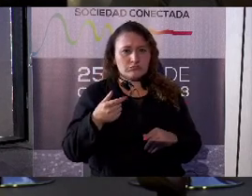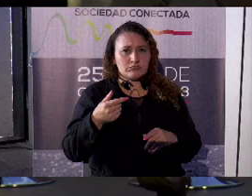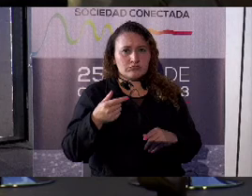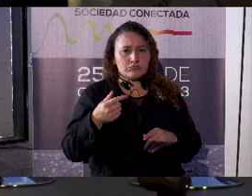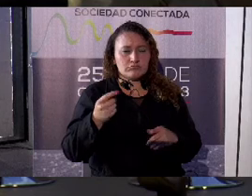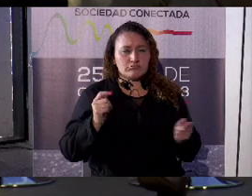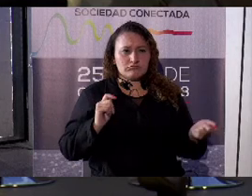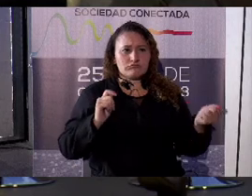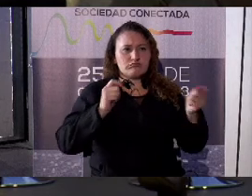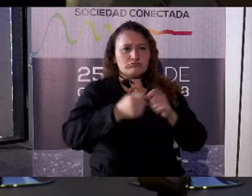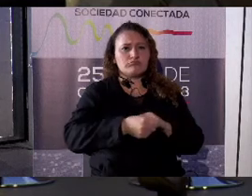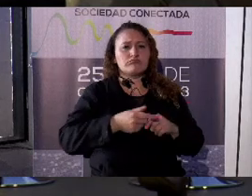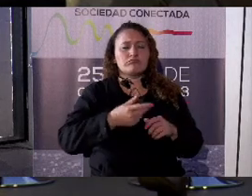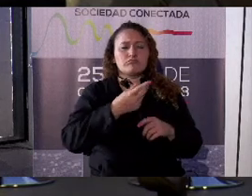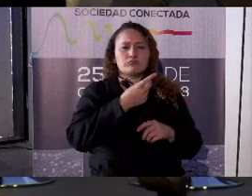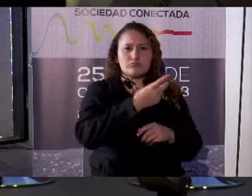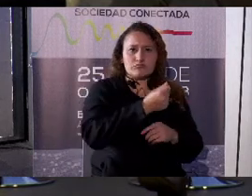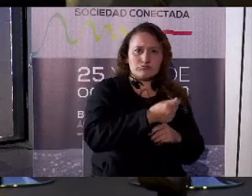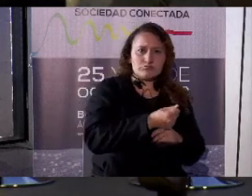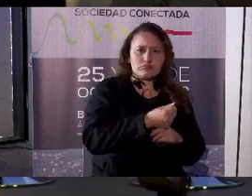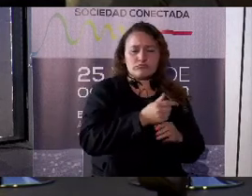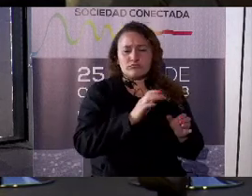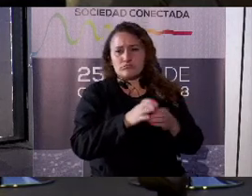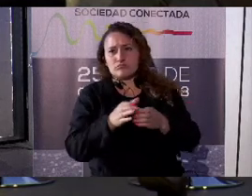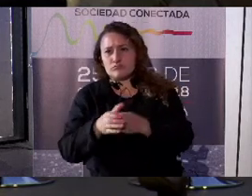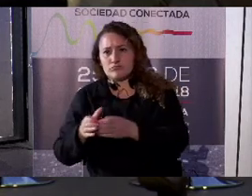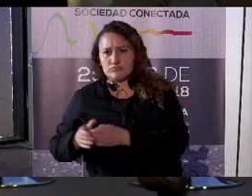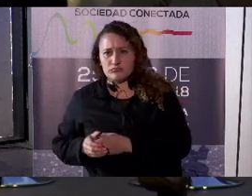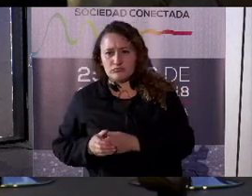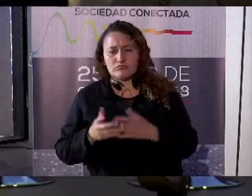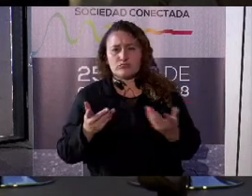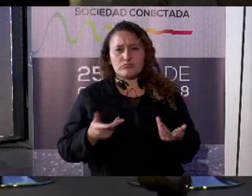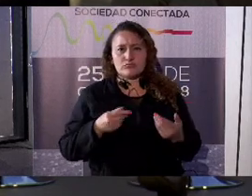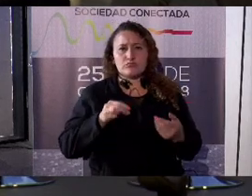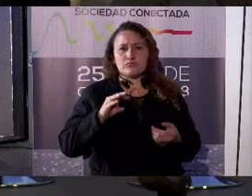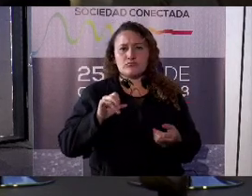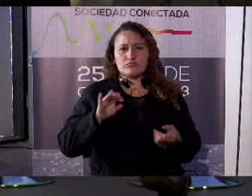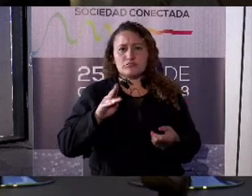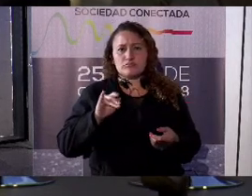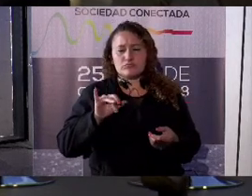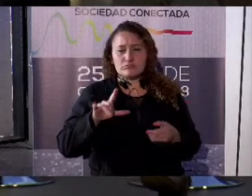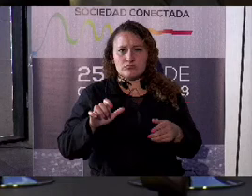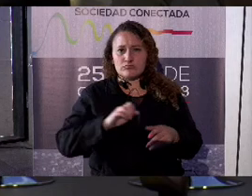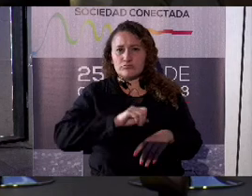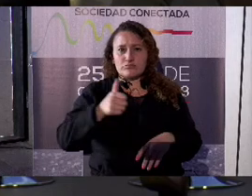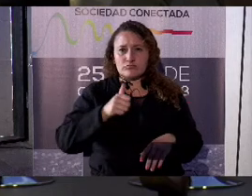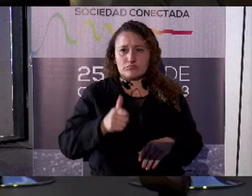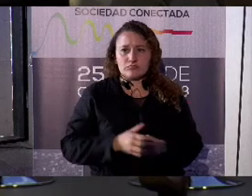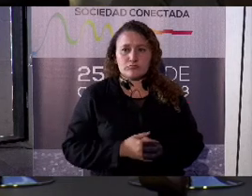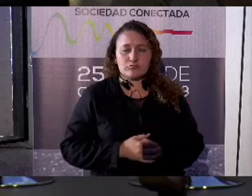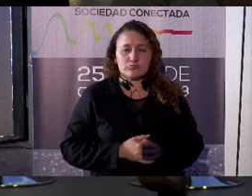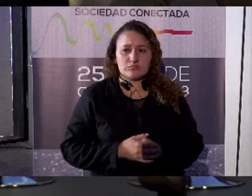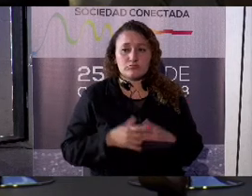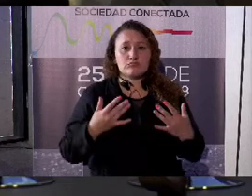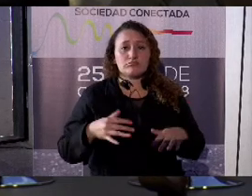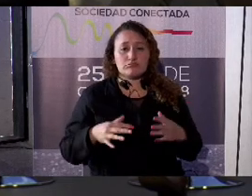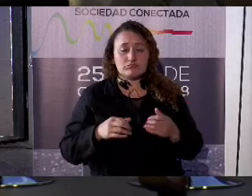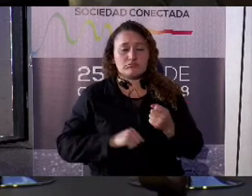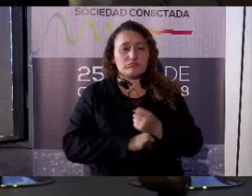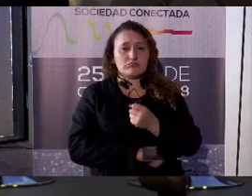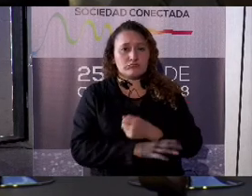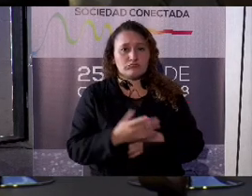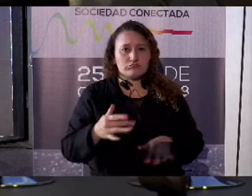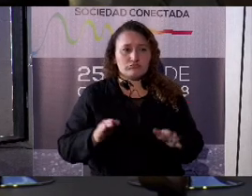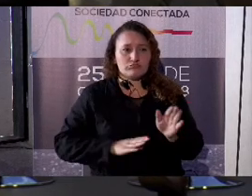a converger los costos de los módulos y los terminales Mobile iot con los de Machine to Machine eso va a ser fundamental para que